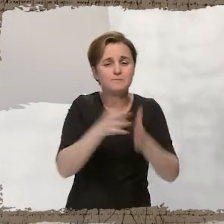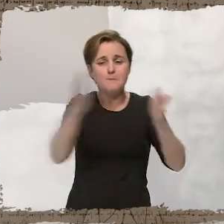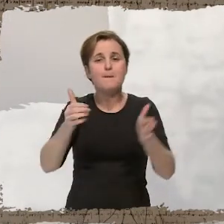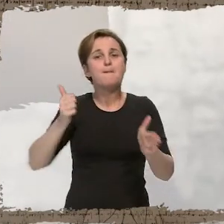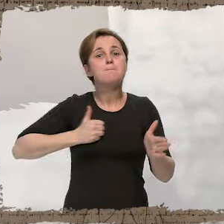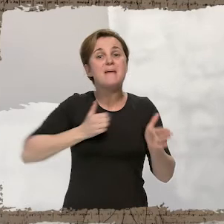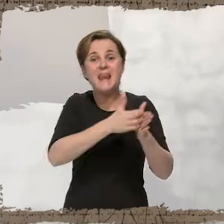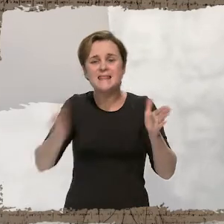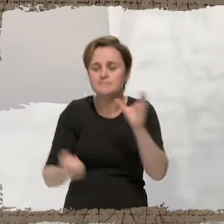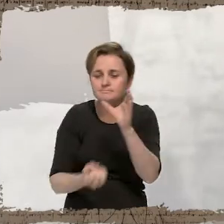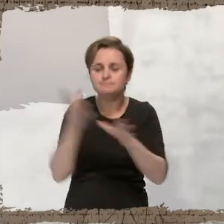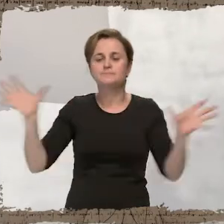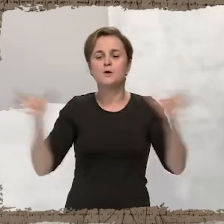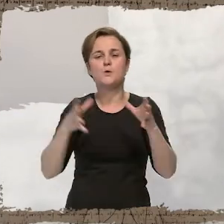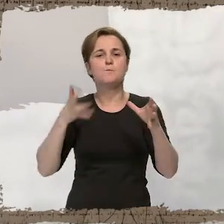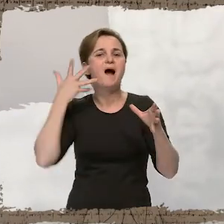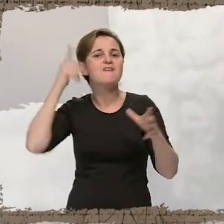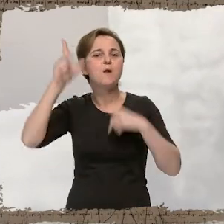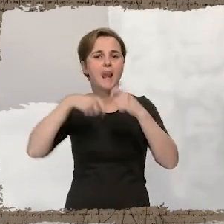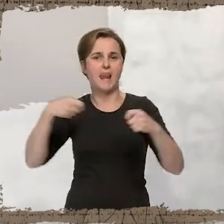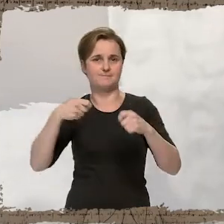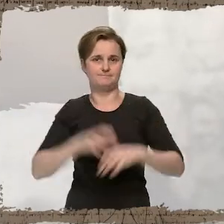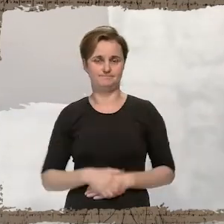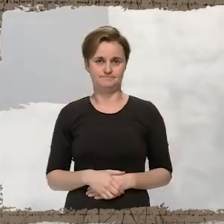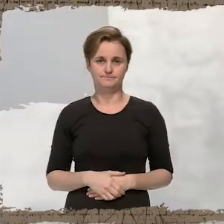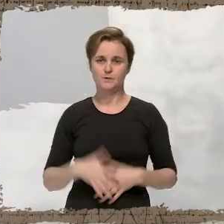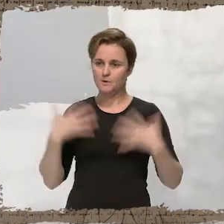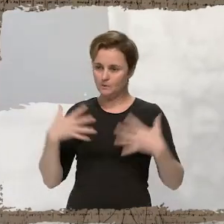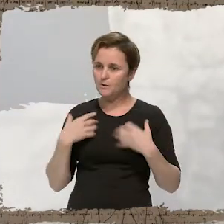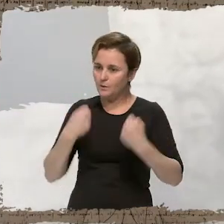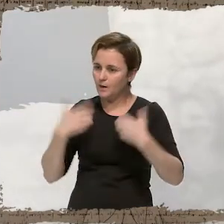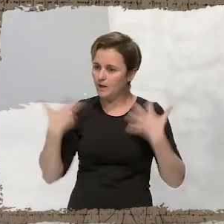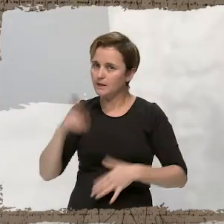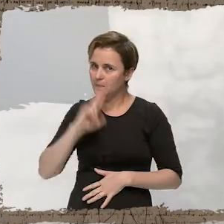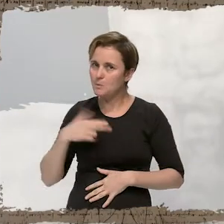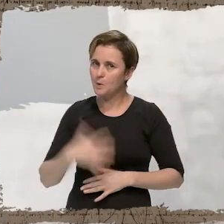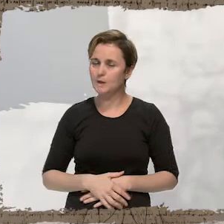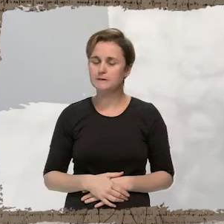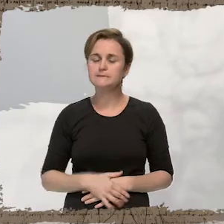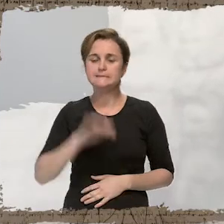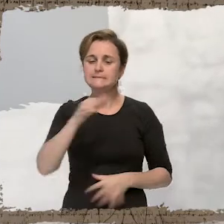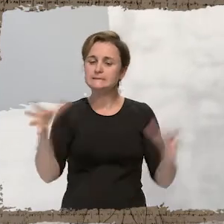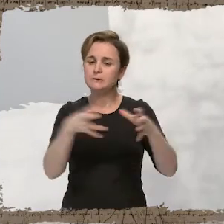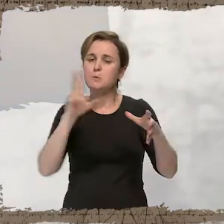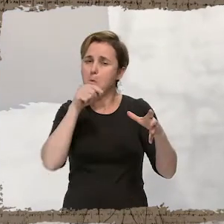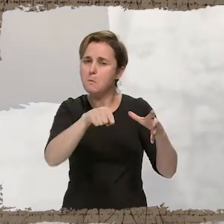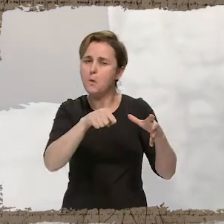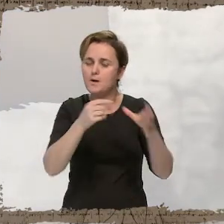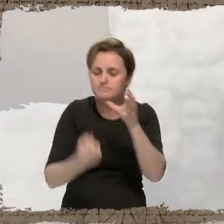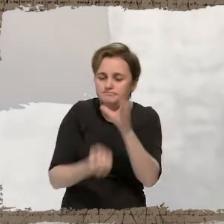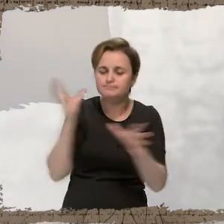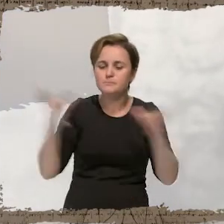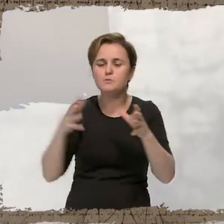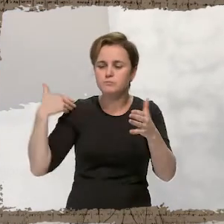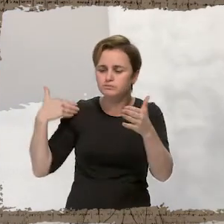durante la dictadura militar son las abuelas de plaza de mayo que valientes las abuelas no si esta agrupación fue